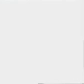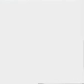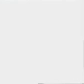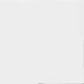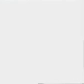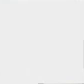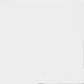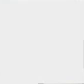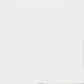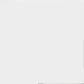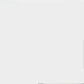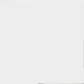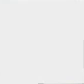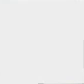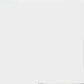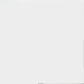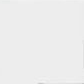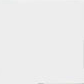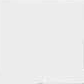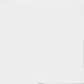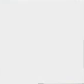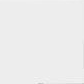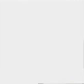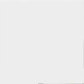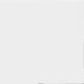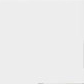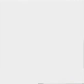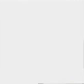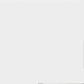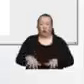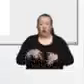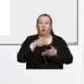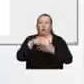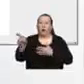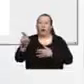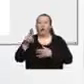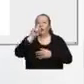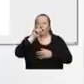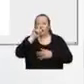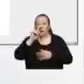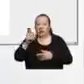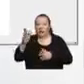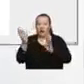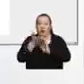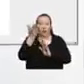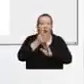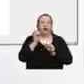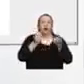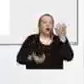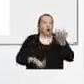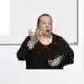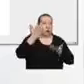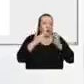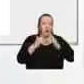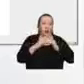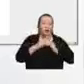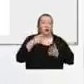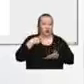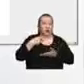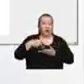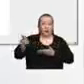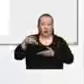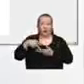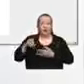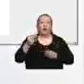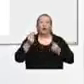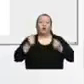computadora del hijo del albañil que buen estudiante y no tiene ayudemos a pagar la cárcel la viuda a la que se le incendió la casa y sólo autorizaba yo pero de